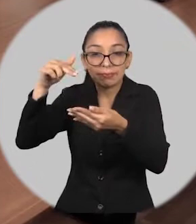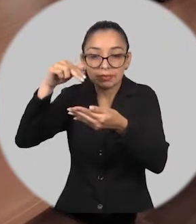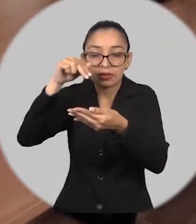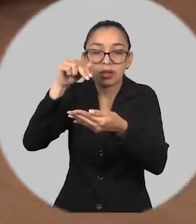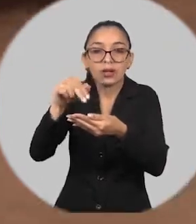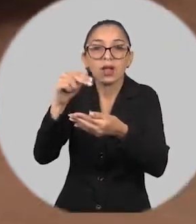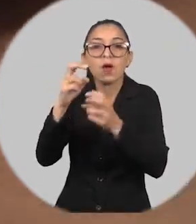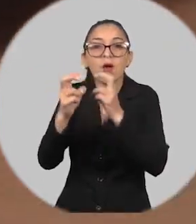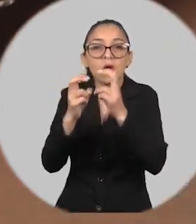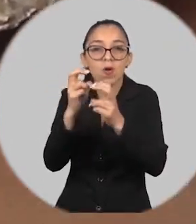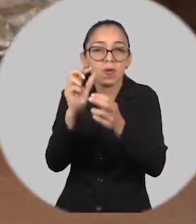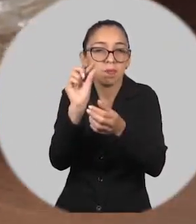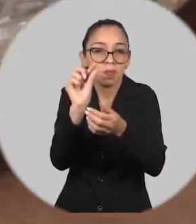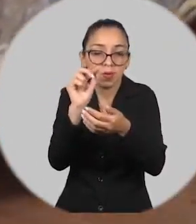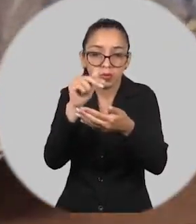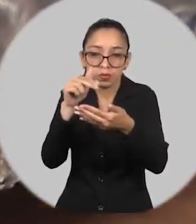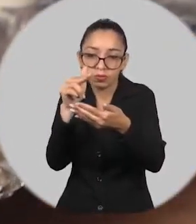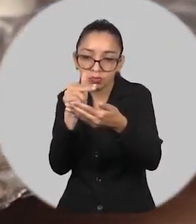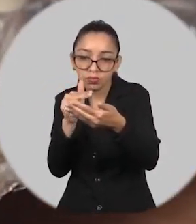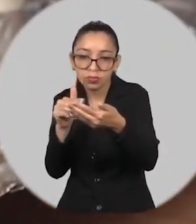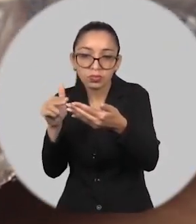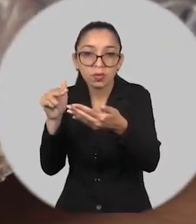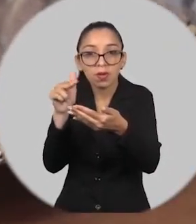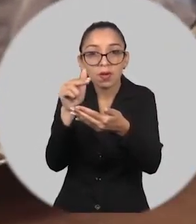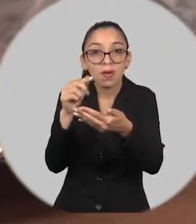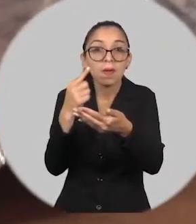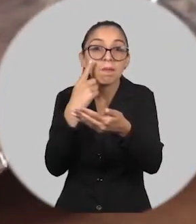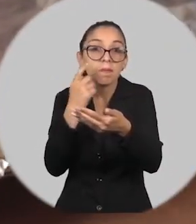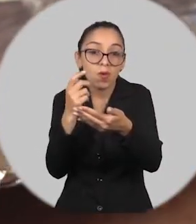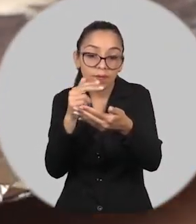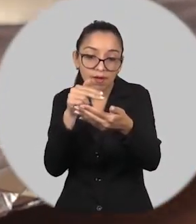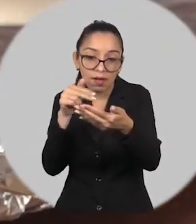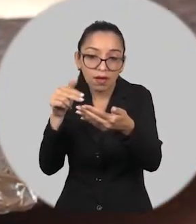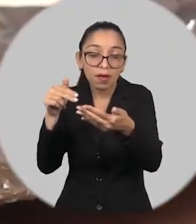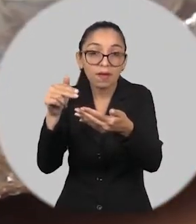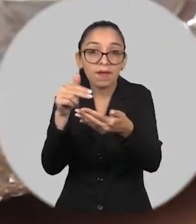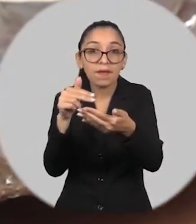color siena. Pruebo mi paleta si mi flotado ya es